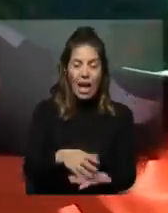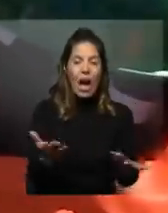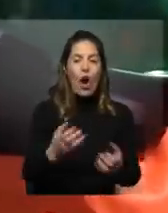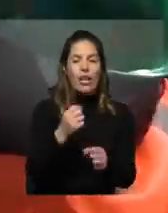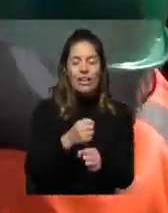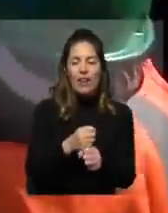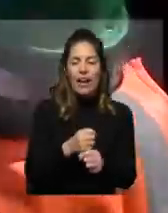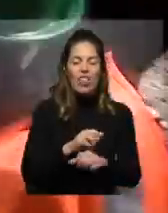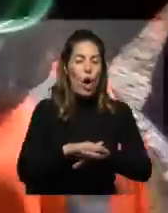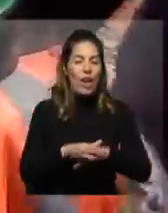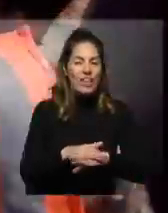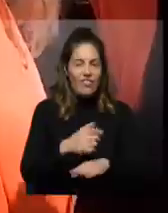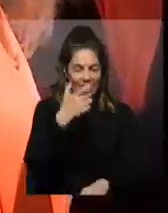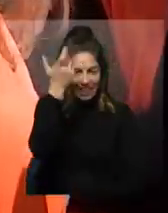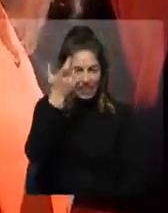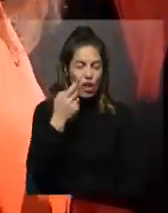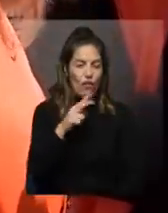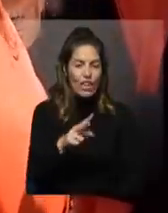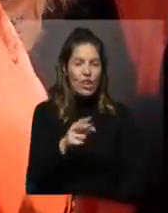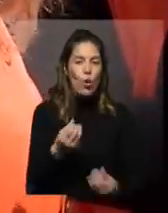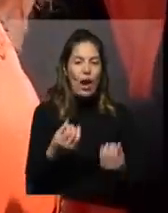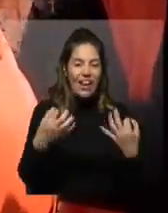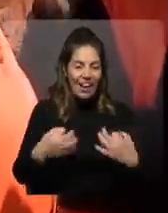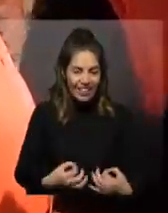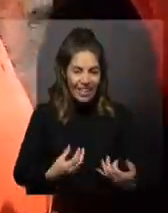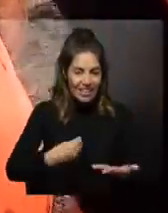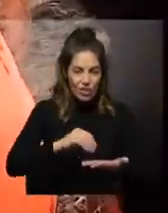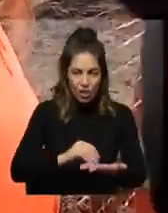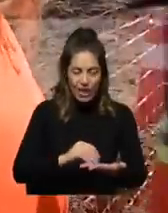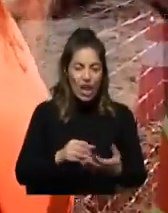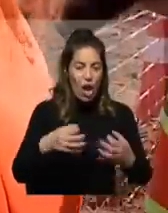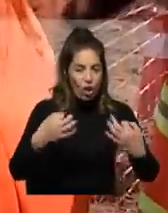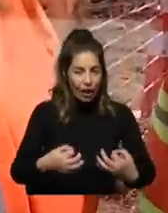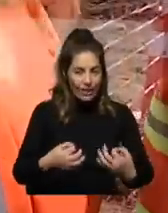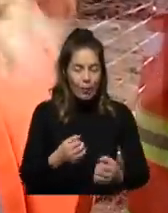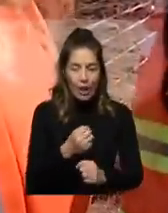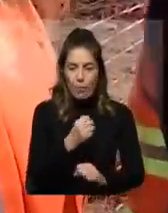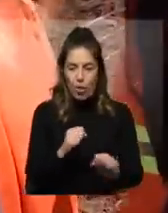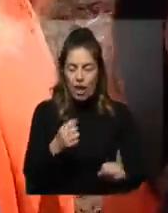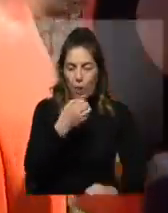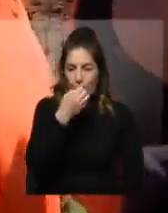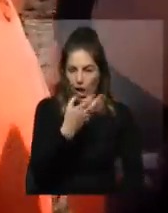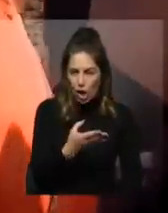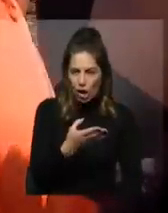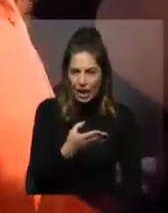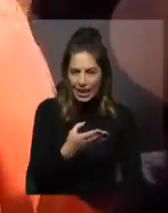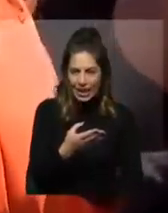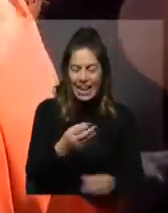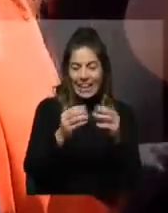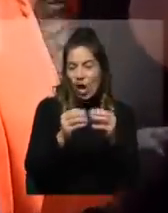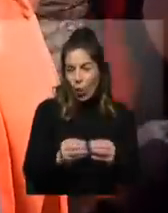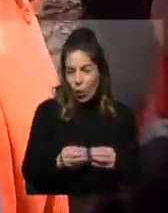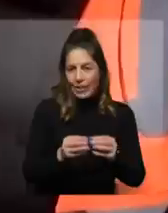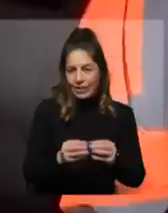es a nivel técnico y viendo qué garantías adicionales pueden ser las correctas para poder bueno mejorar esta cuenta o